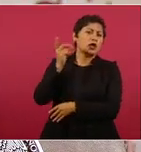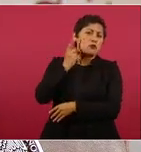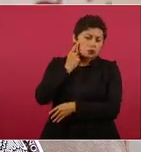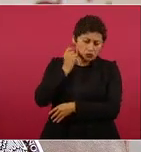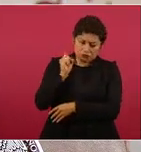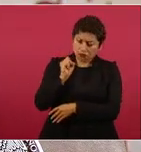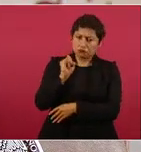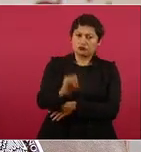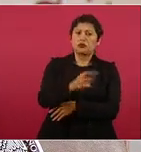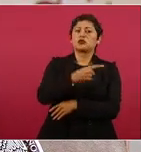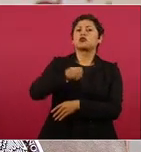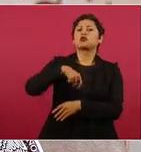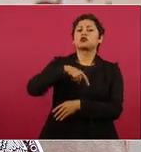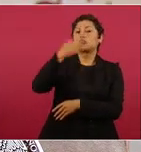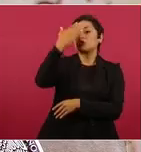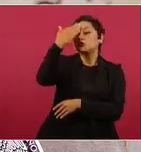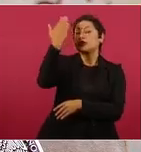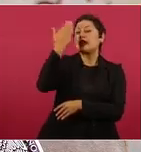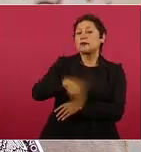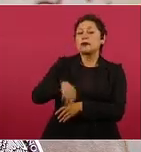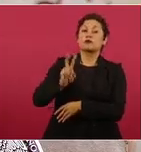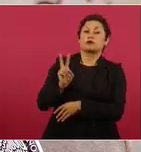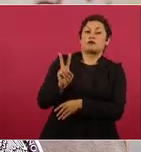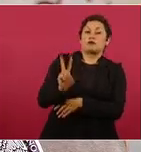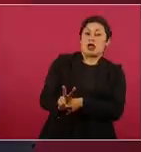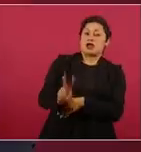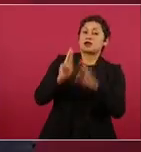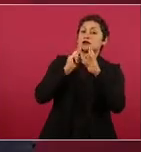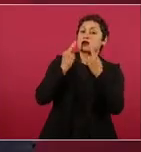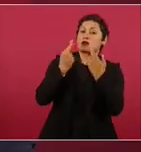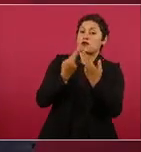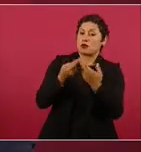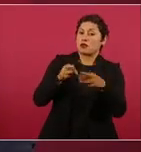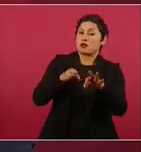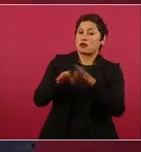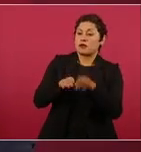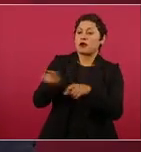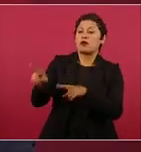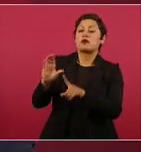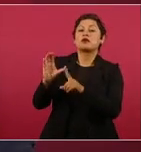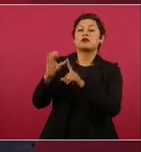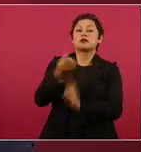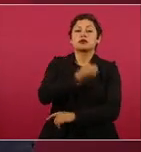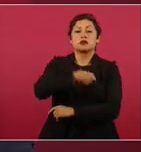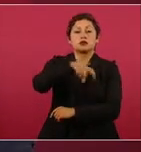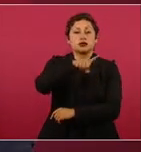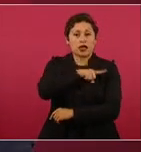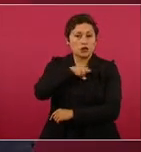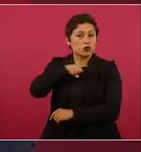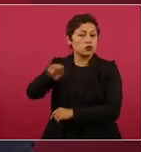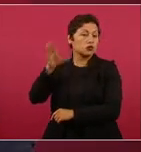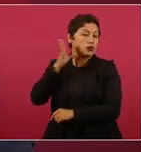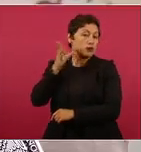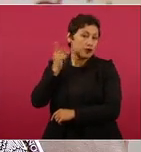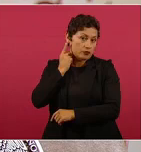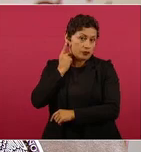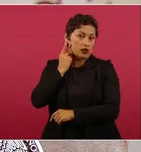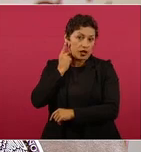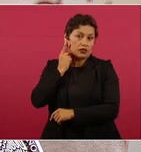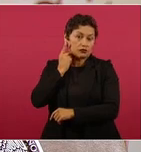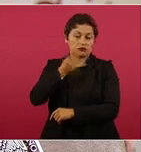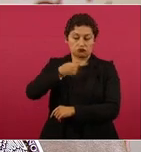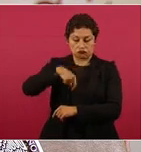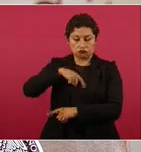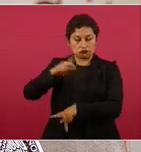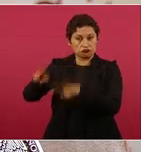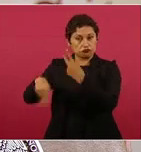de trabajo próximas, el próximo viernes va a haber una que convoca a la Comisión de Salud de la Cámara de Diputadas y